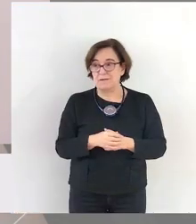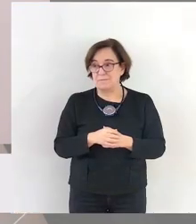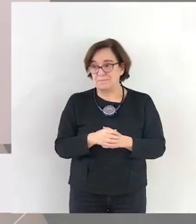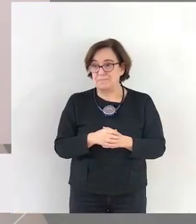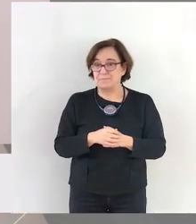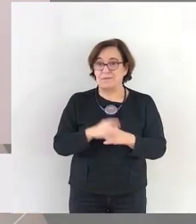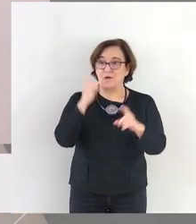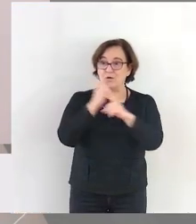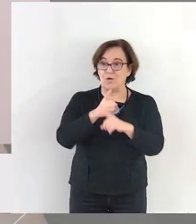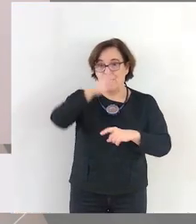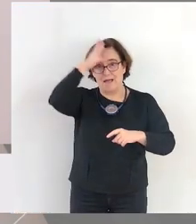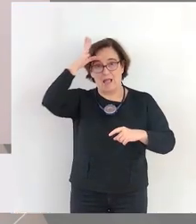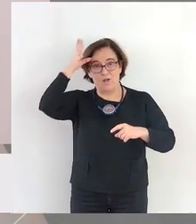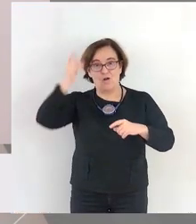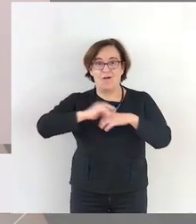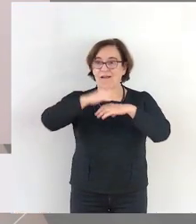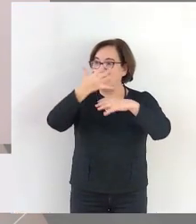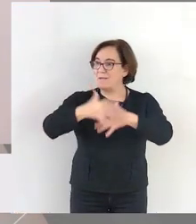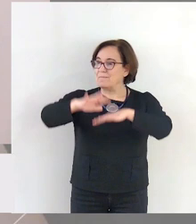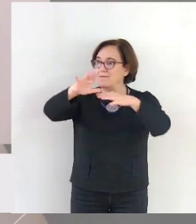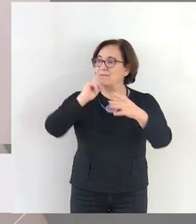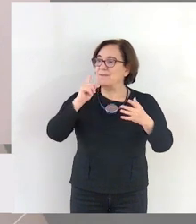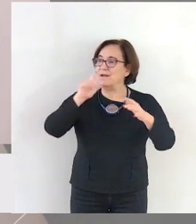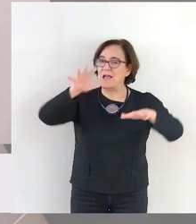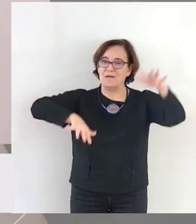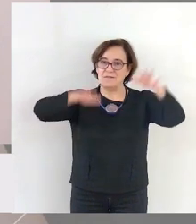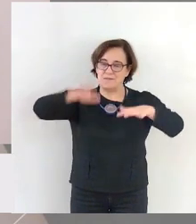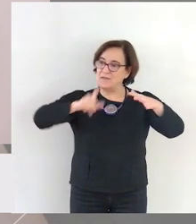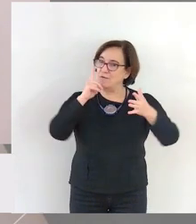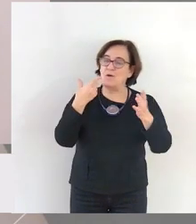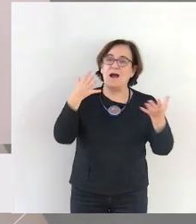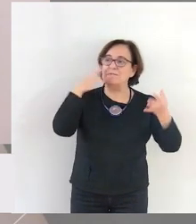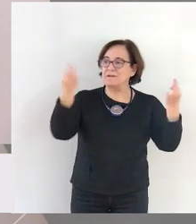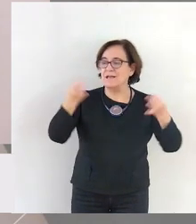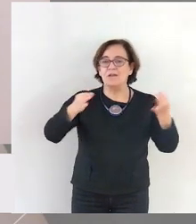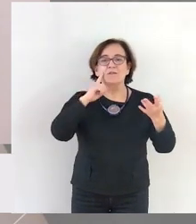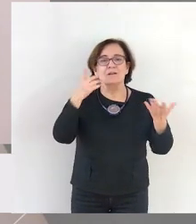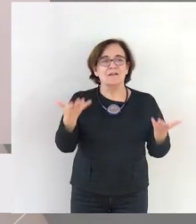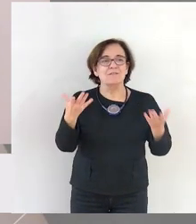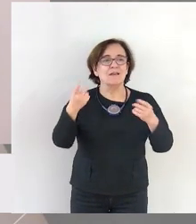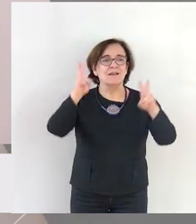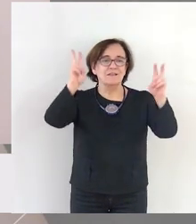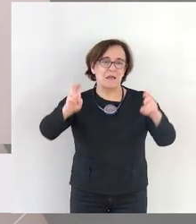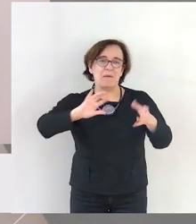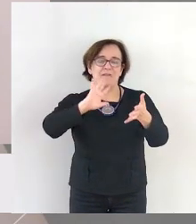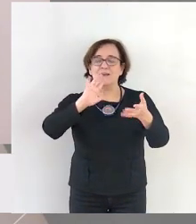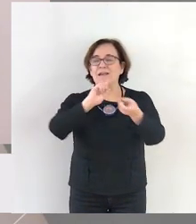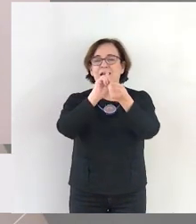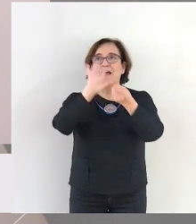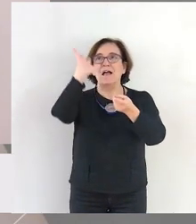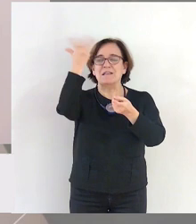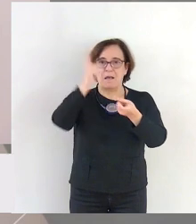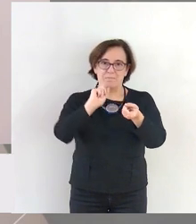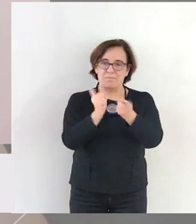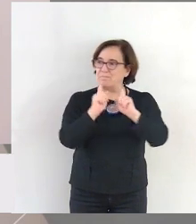contra calor y marea evidenciaba la desigual exposición al riesgo Respecto a los efectos del cambio climático no